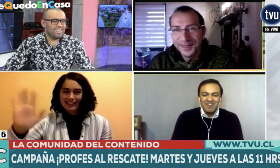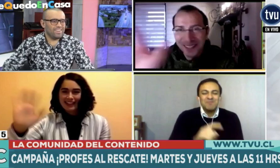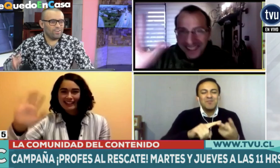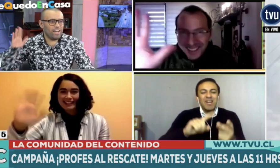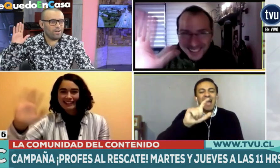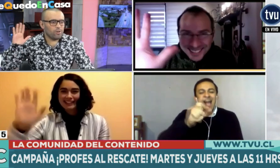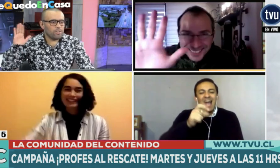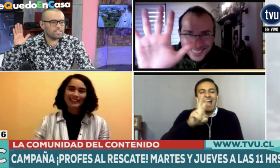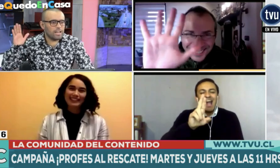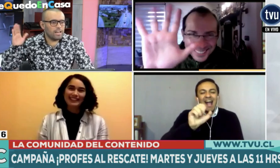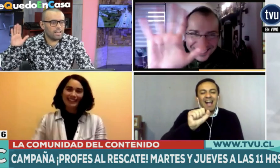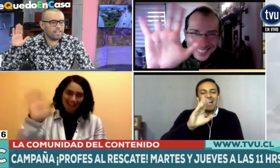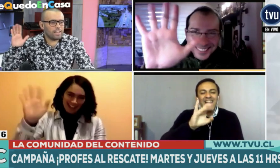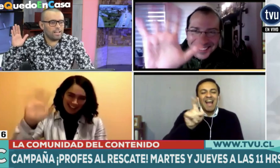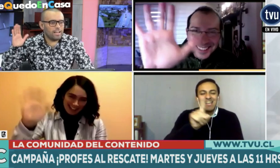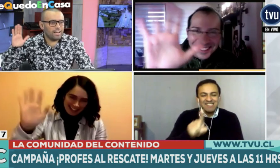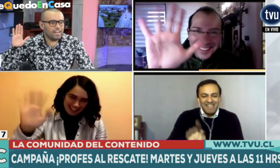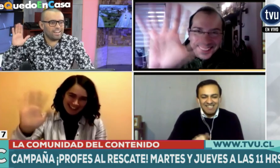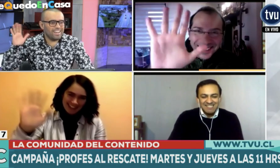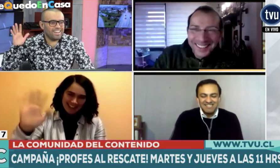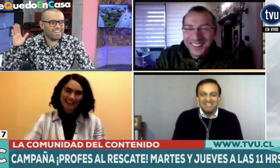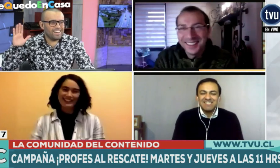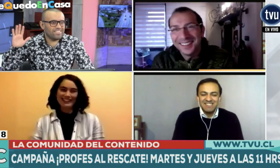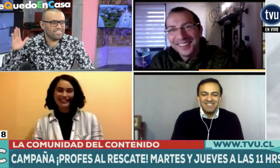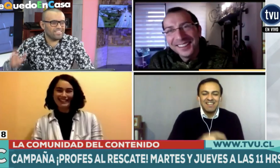Hola. Hola, universal, ahí está.